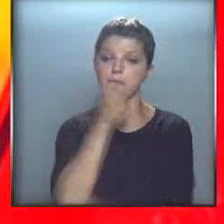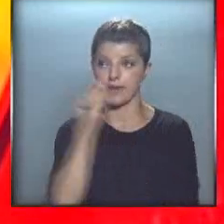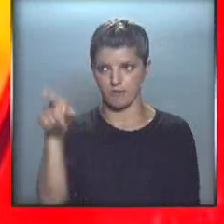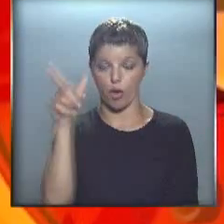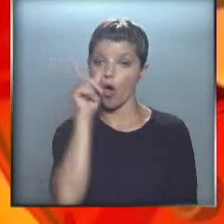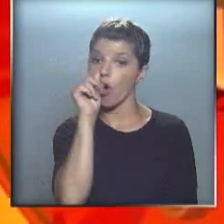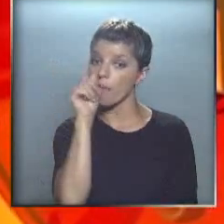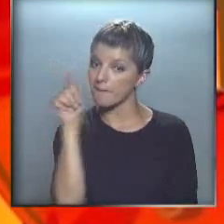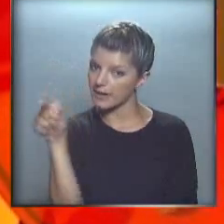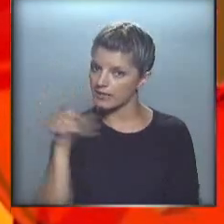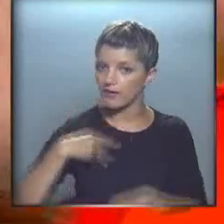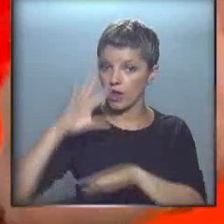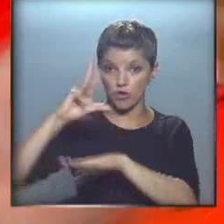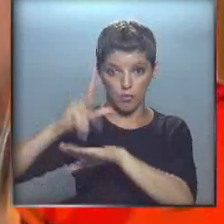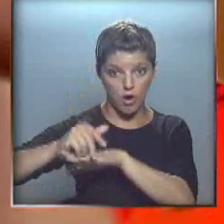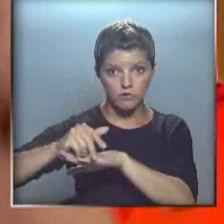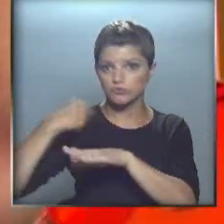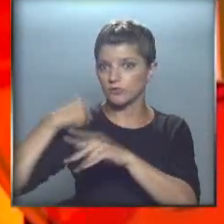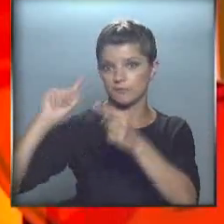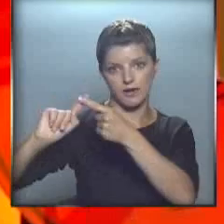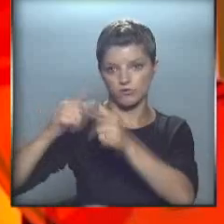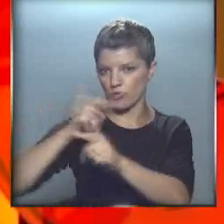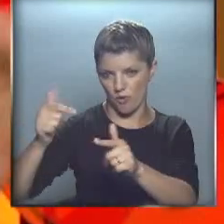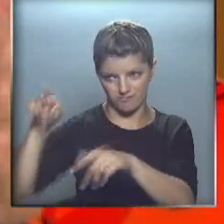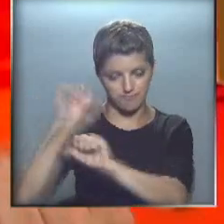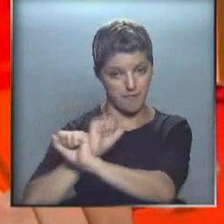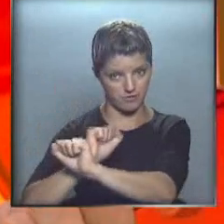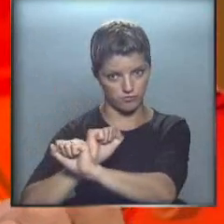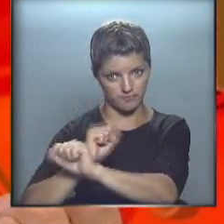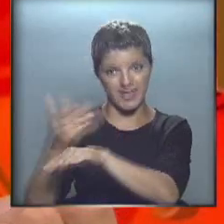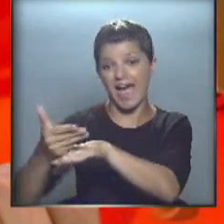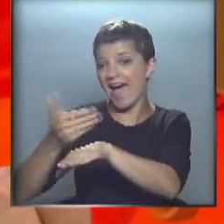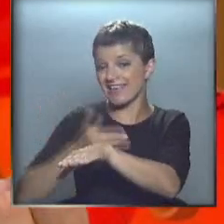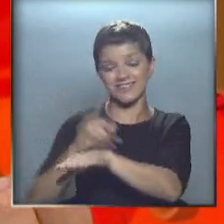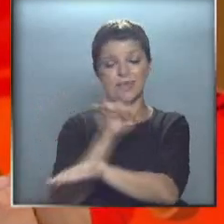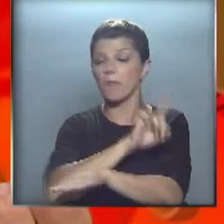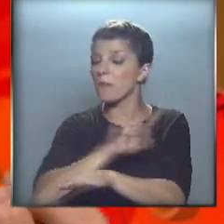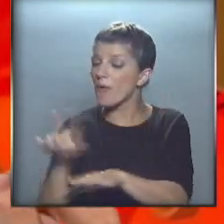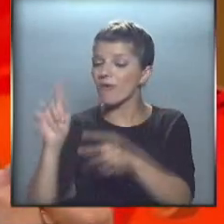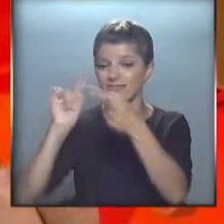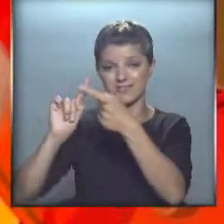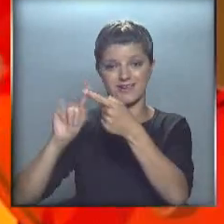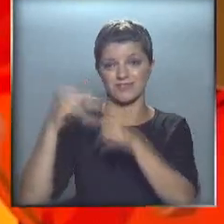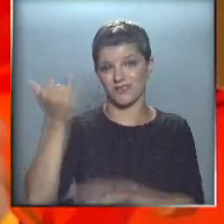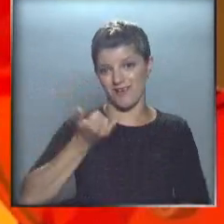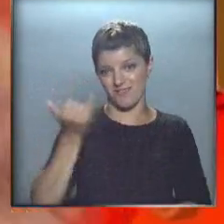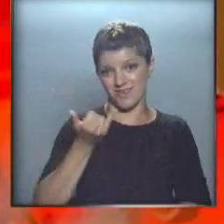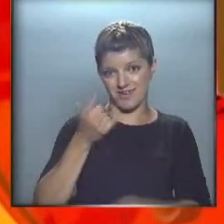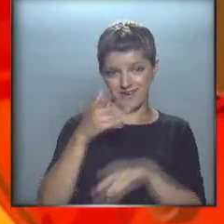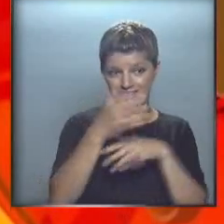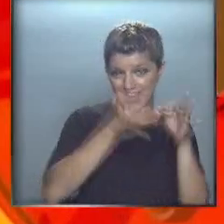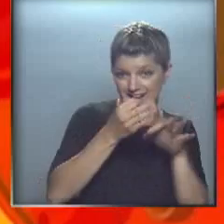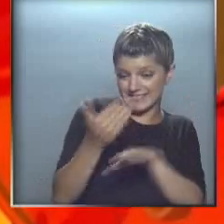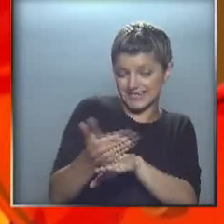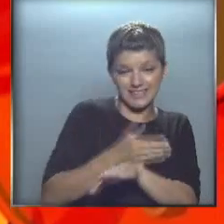apropió, no tengo relación, está en la cárcel. No la tenía antes, incluso, antes de hacerme el análisis, tampoco